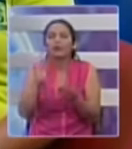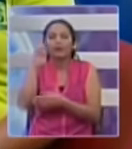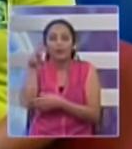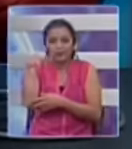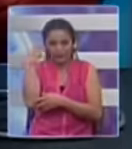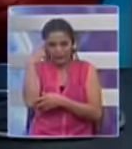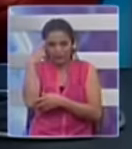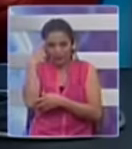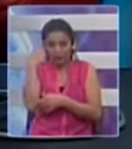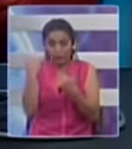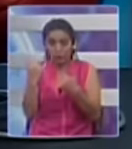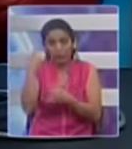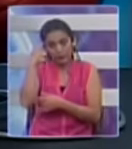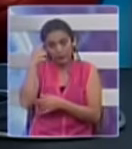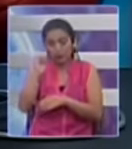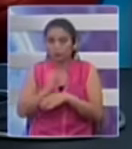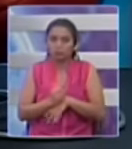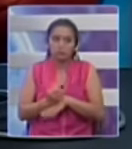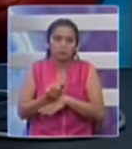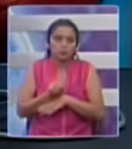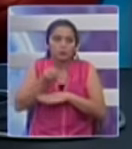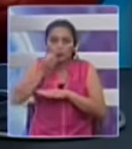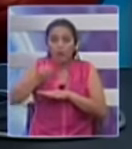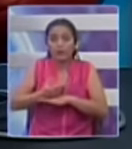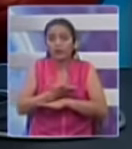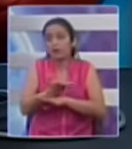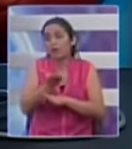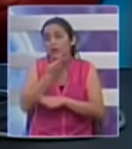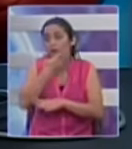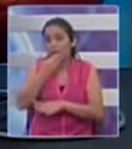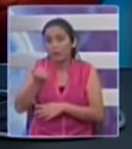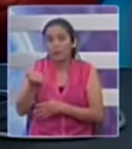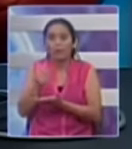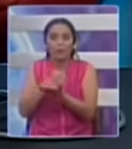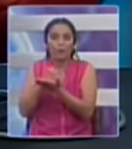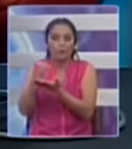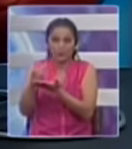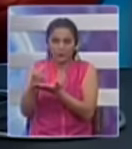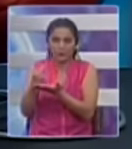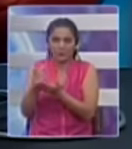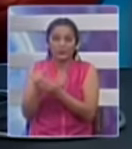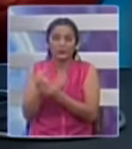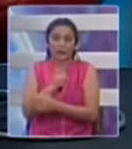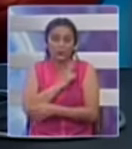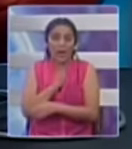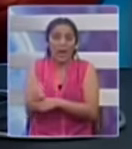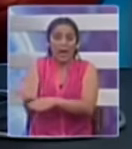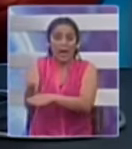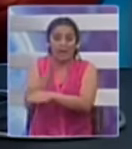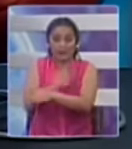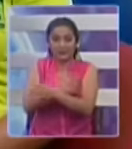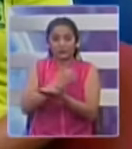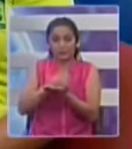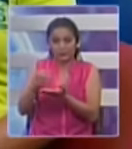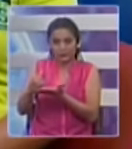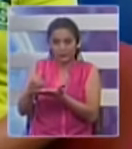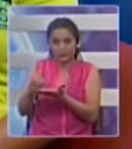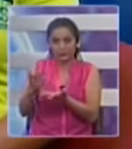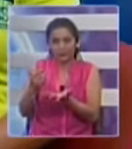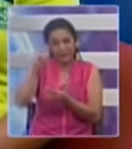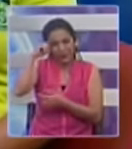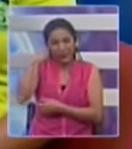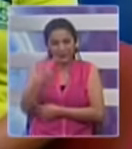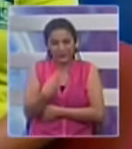yo seguramente recuerde, hicimos. Nosotros dimos examen de ingreso, nos tomaron una prueba para